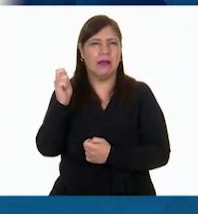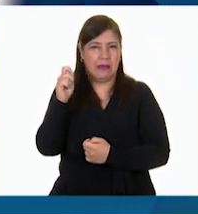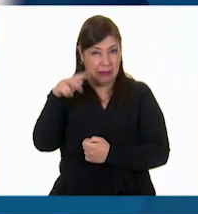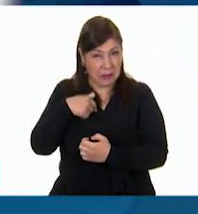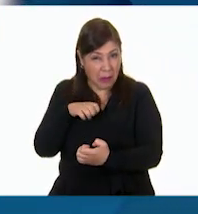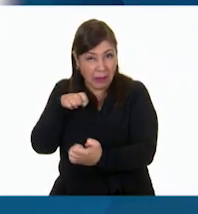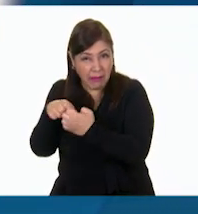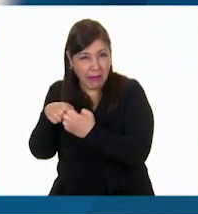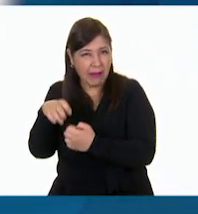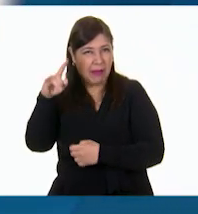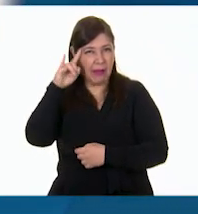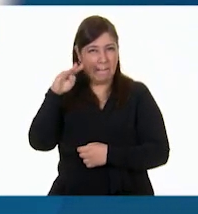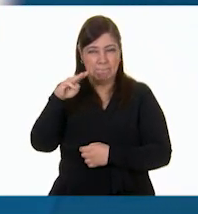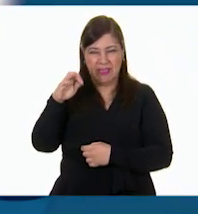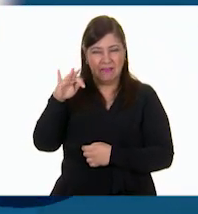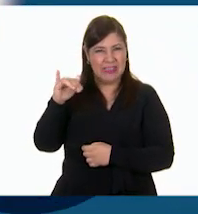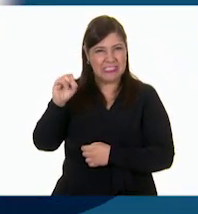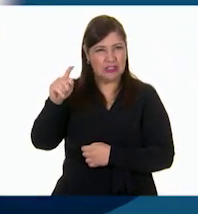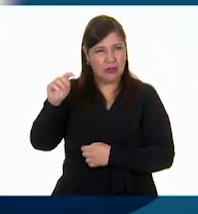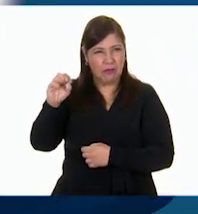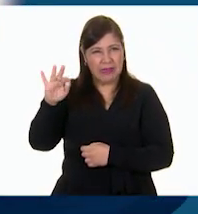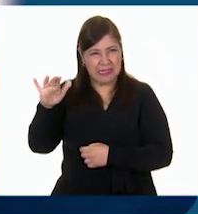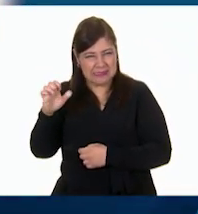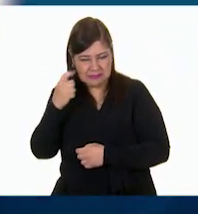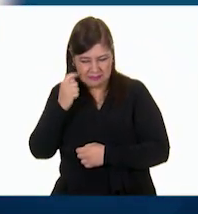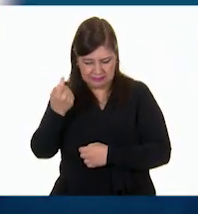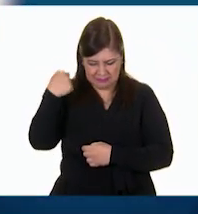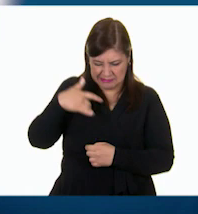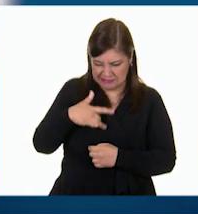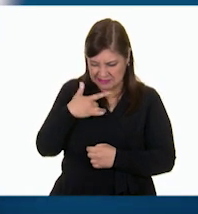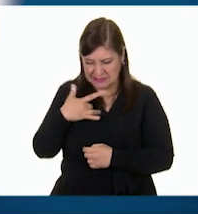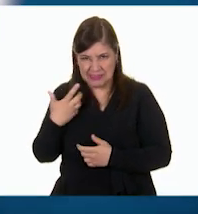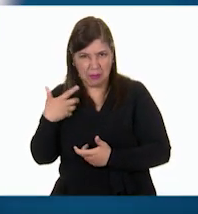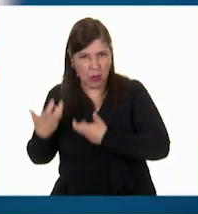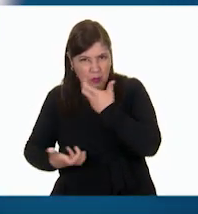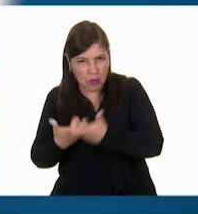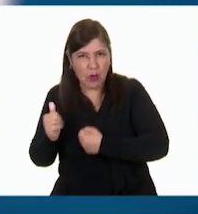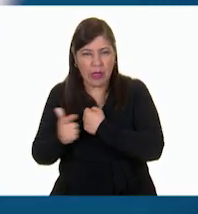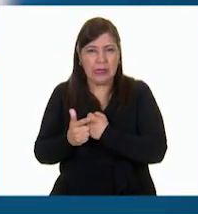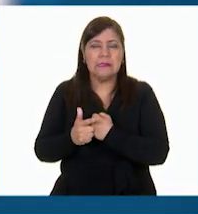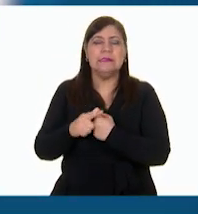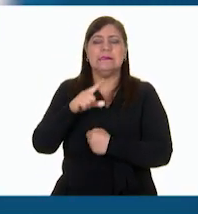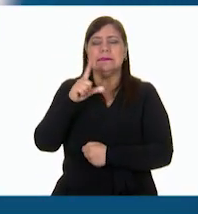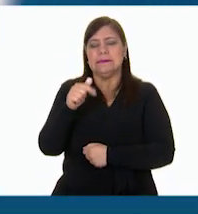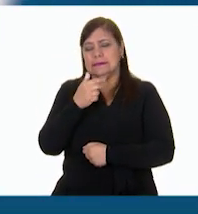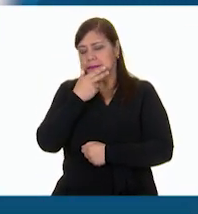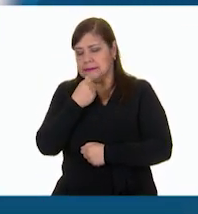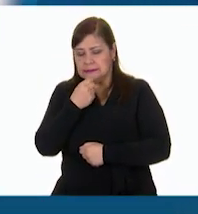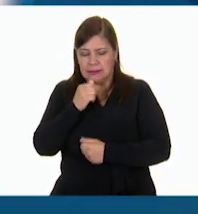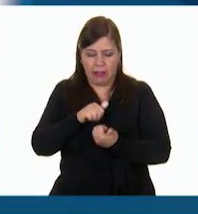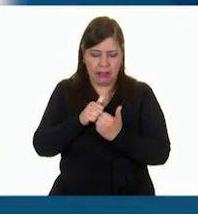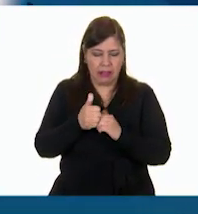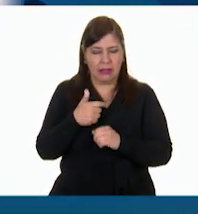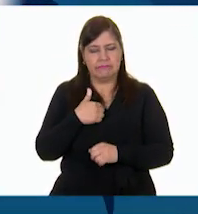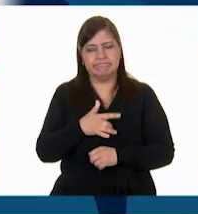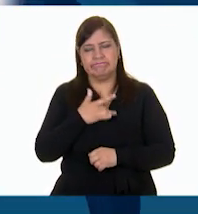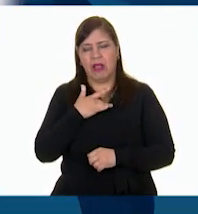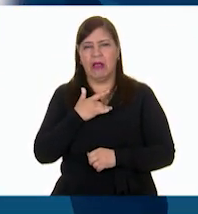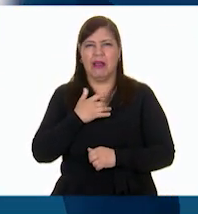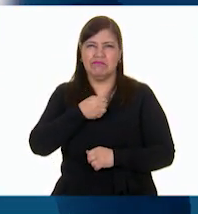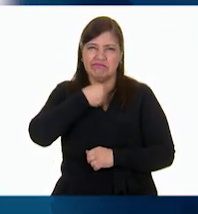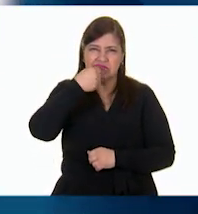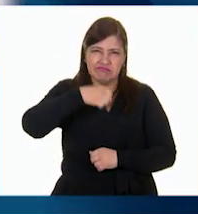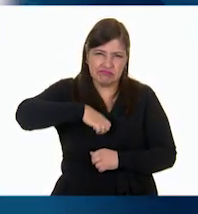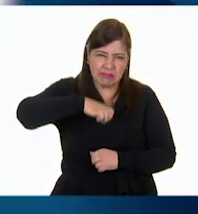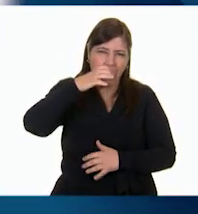engañaba? ¿Esa interminable repetición de vidas ciegas no era su infierno? Fausto se sintió muy viejo y muy cansado. Su última